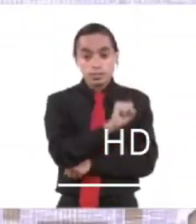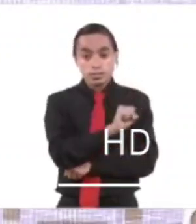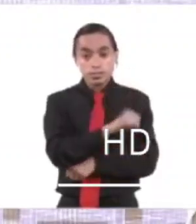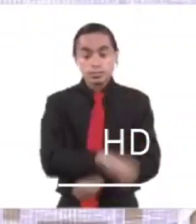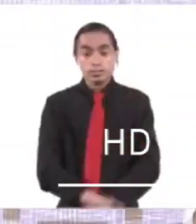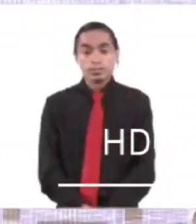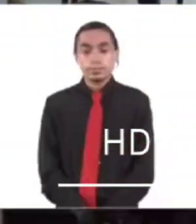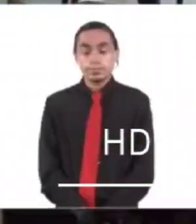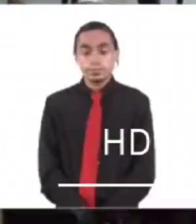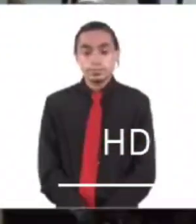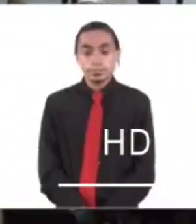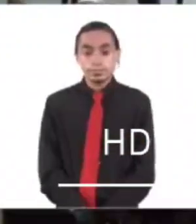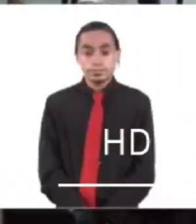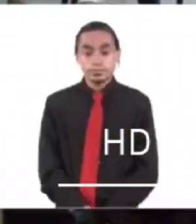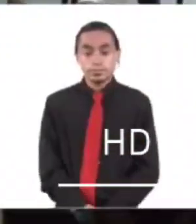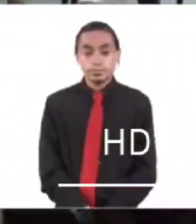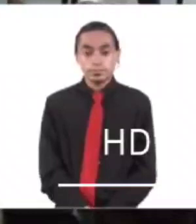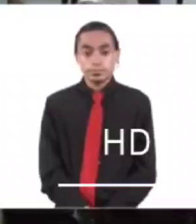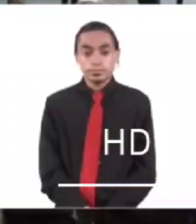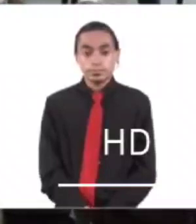decirlo de esta manera